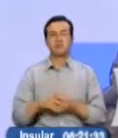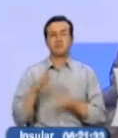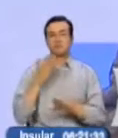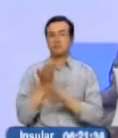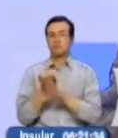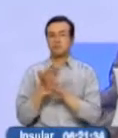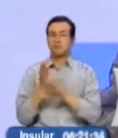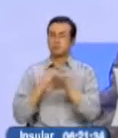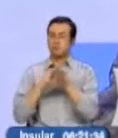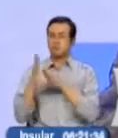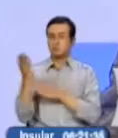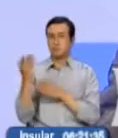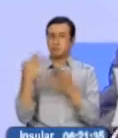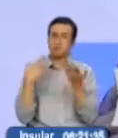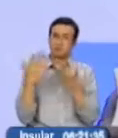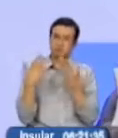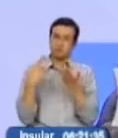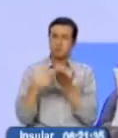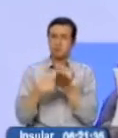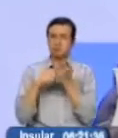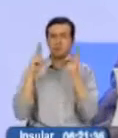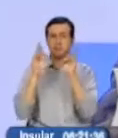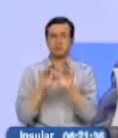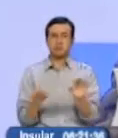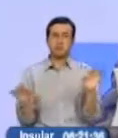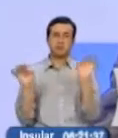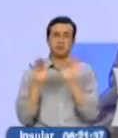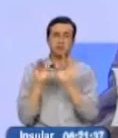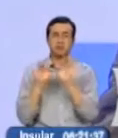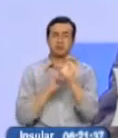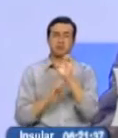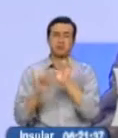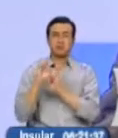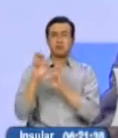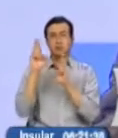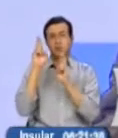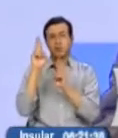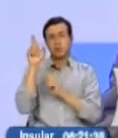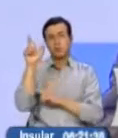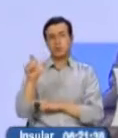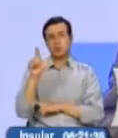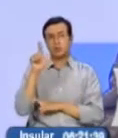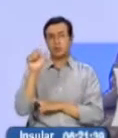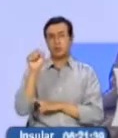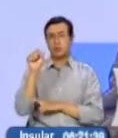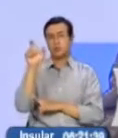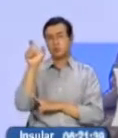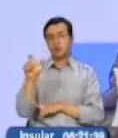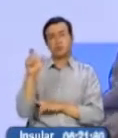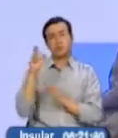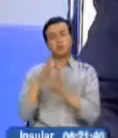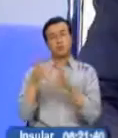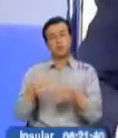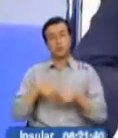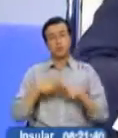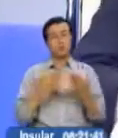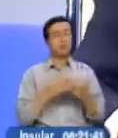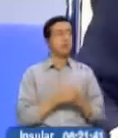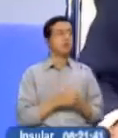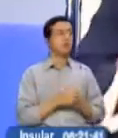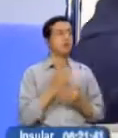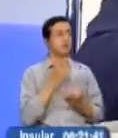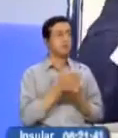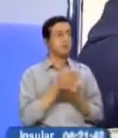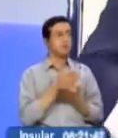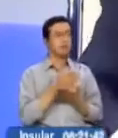propuesto, hemos invitado para tener un debate sobre estos temas fundamentales, estructurales, y ojalá acepte el señor Guillermo Lasso. Gracias, René Ramírez. Una